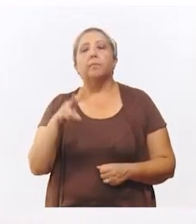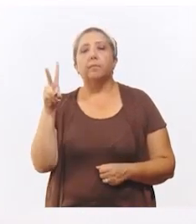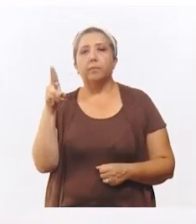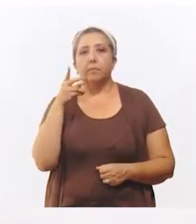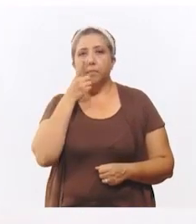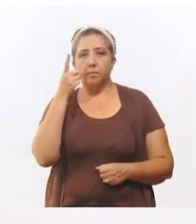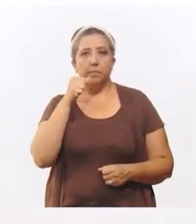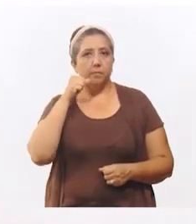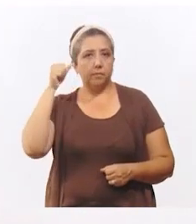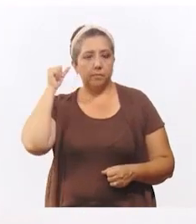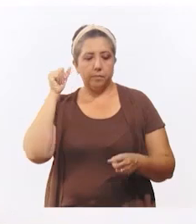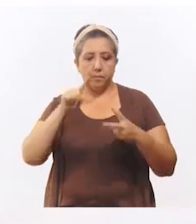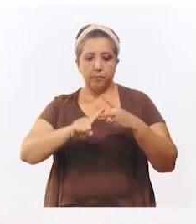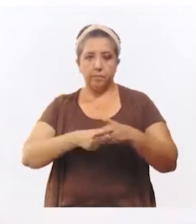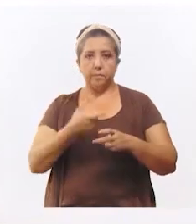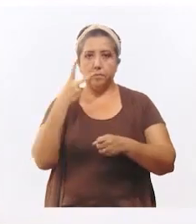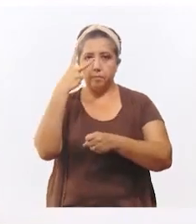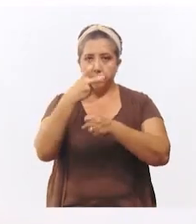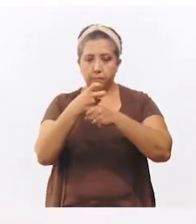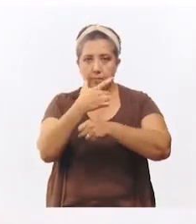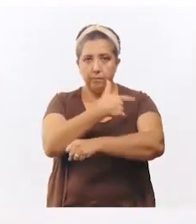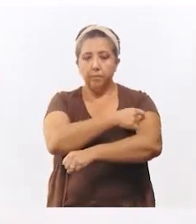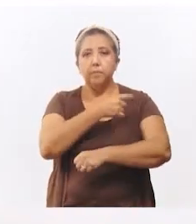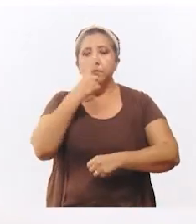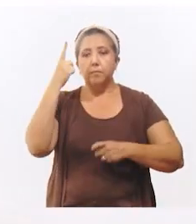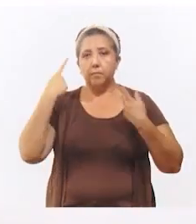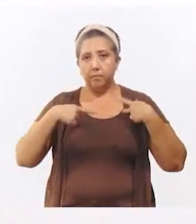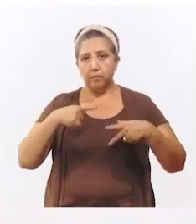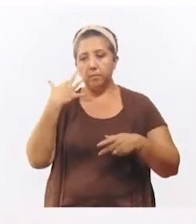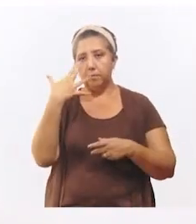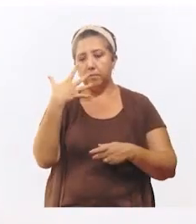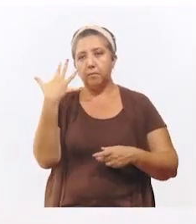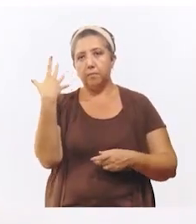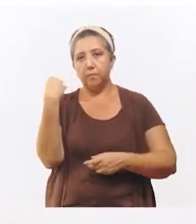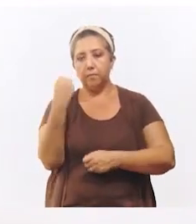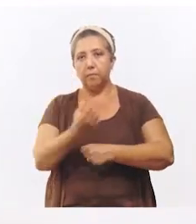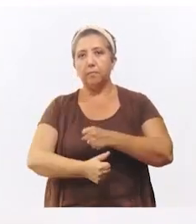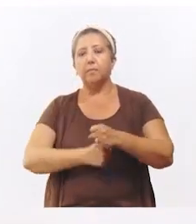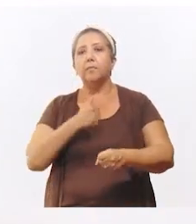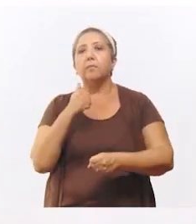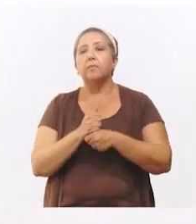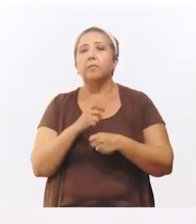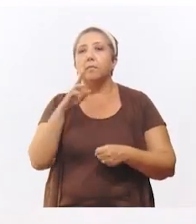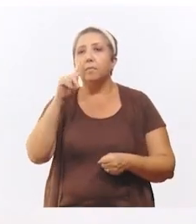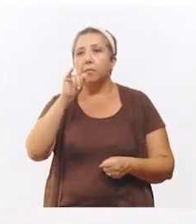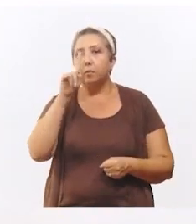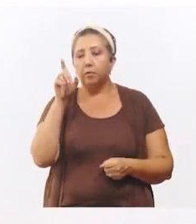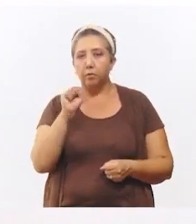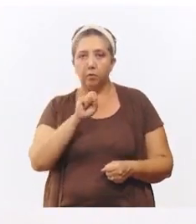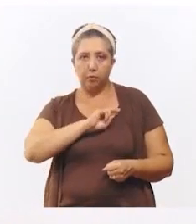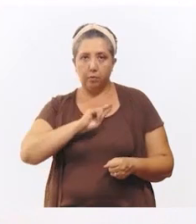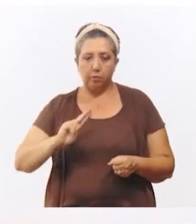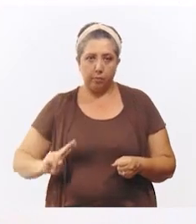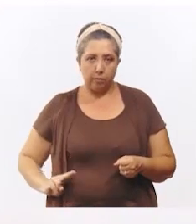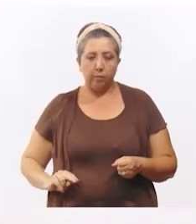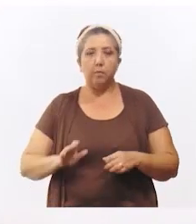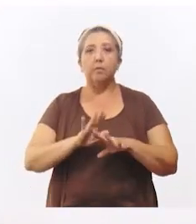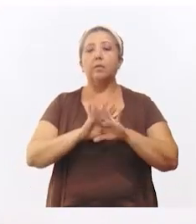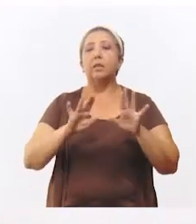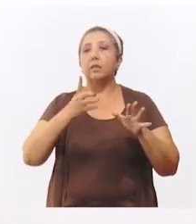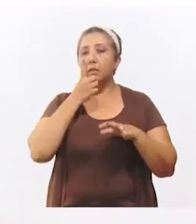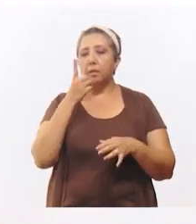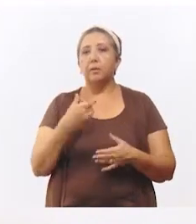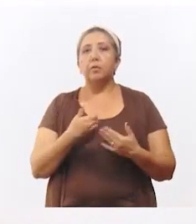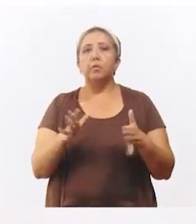También, ayer comenzó la aplicación de segundas dosis de vacunas a personas de 50 a 59 años en Buxots y Umán. Como se